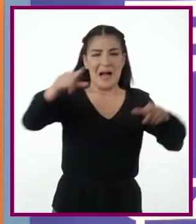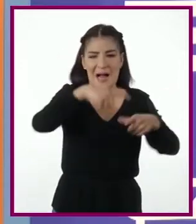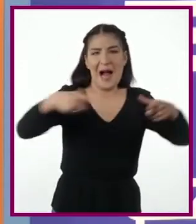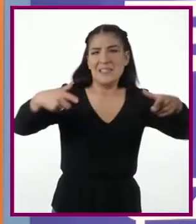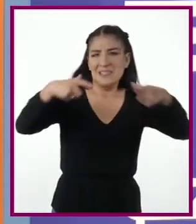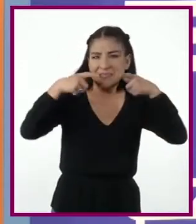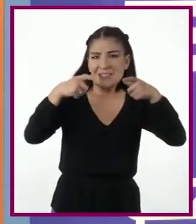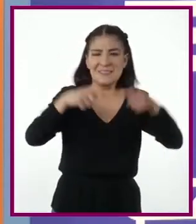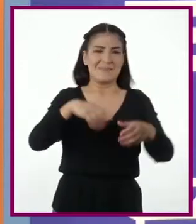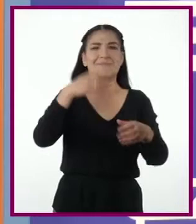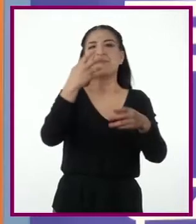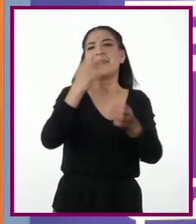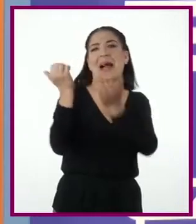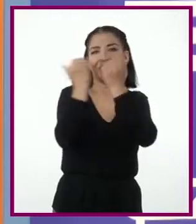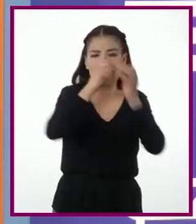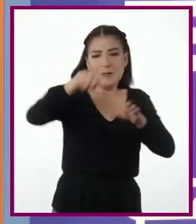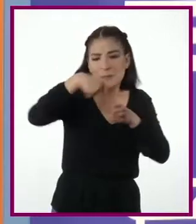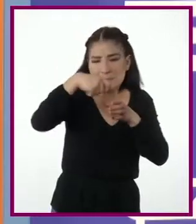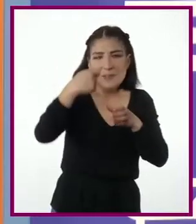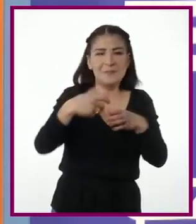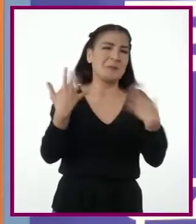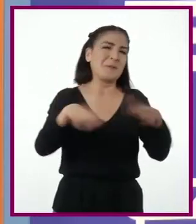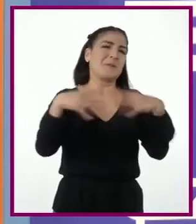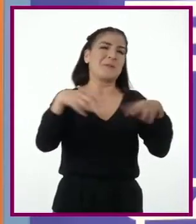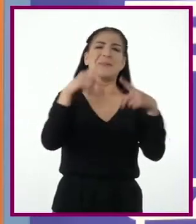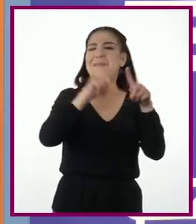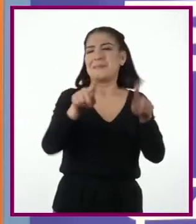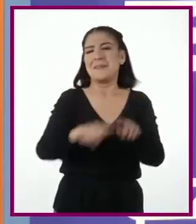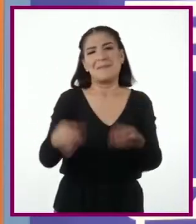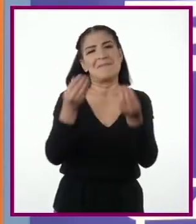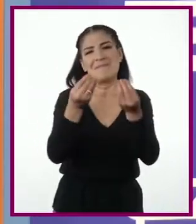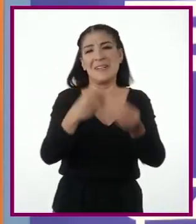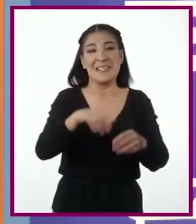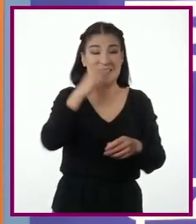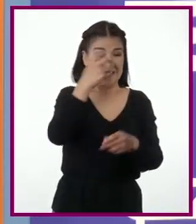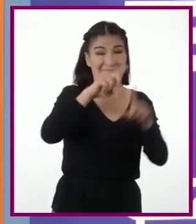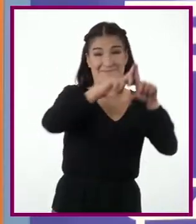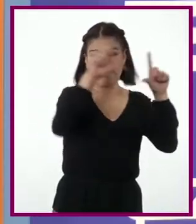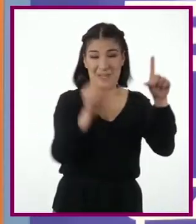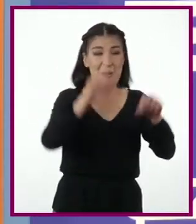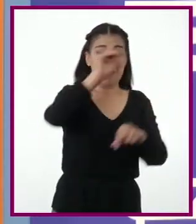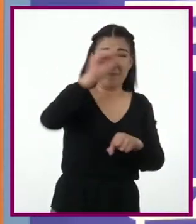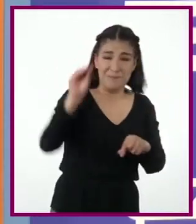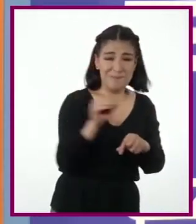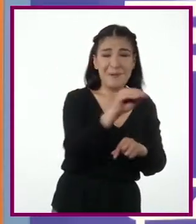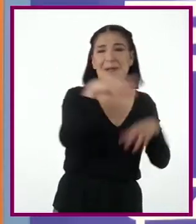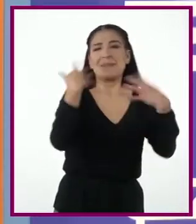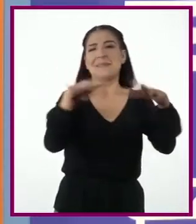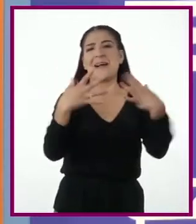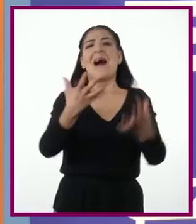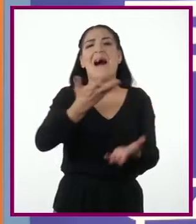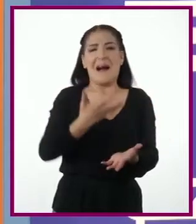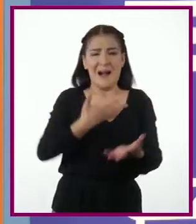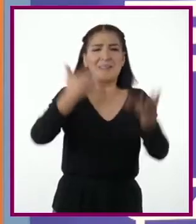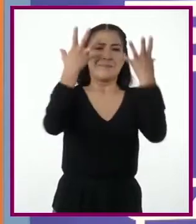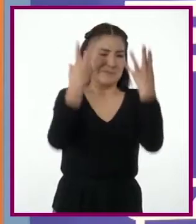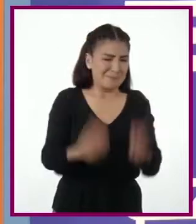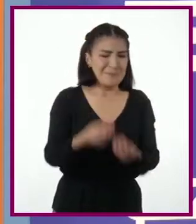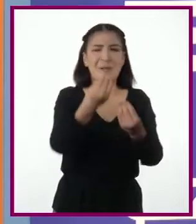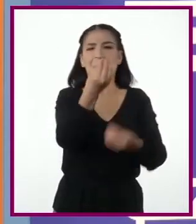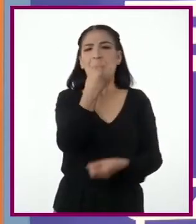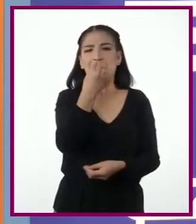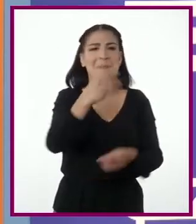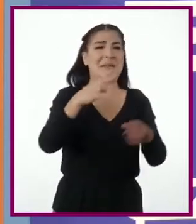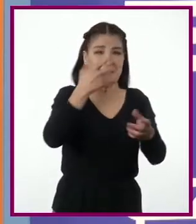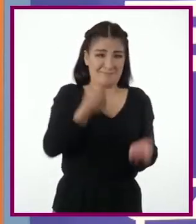los tlacoyos y muchos más. Prácticamente en cada rincón de México podemos encontrar alimentos derivados del